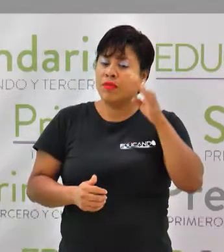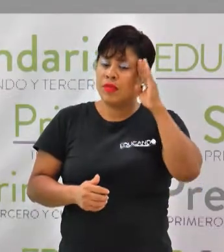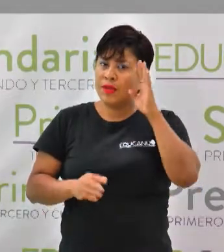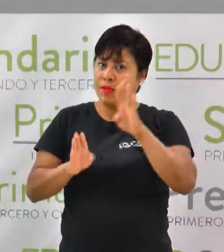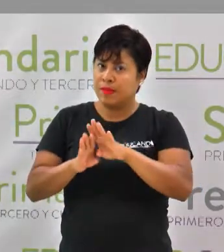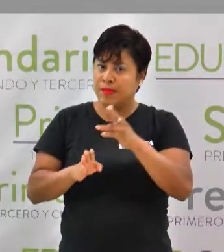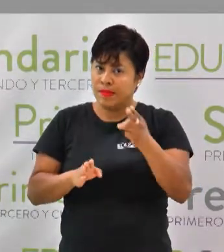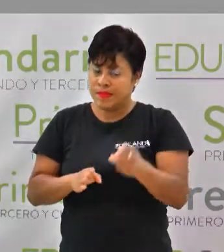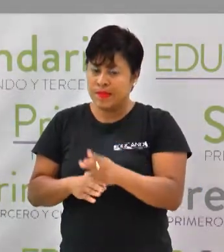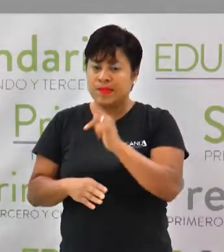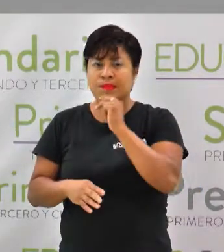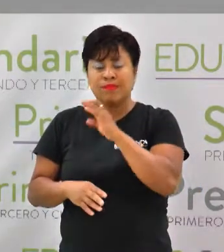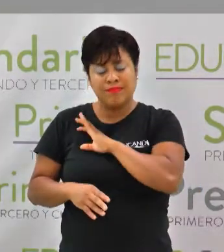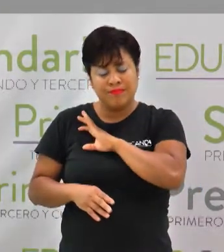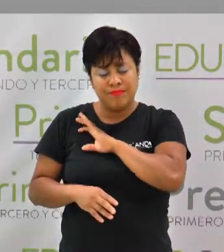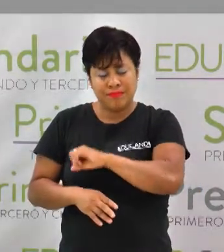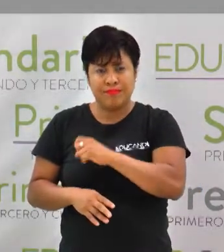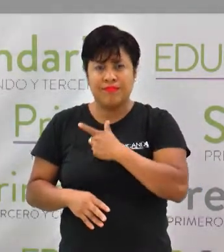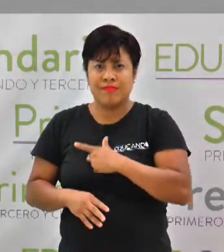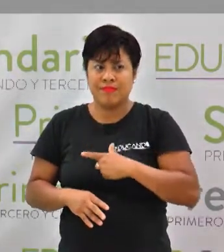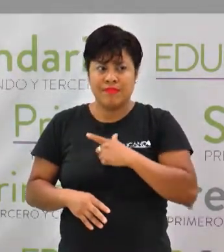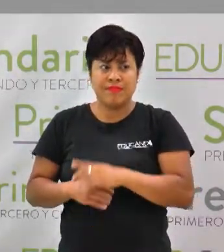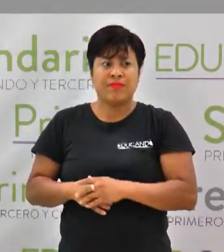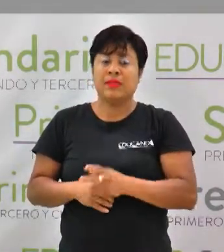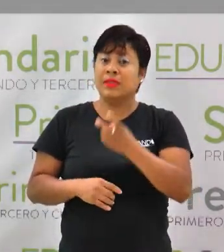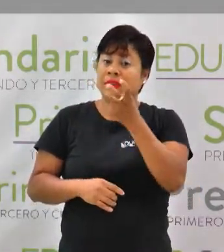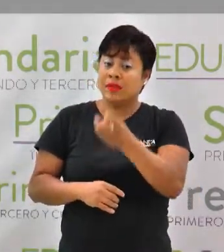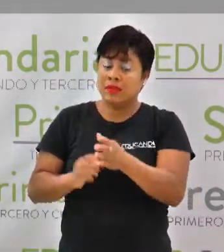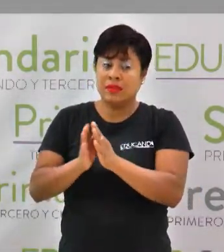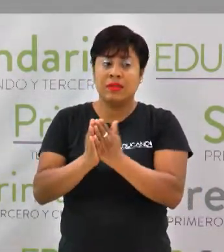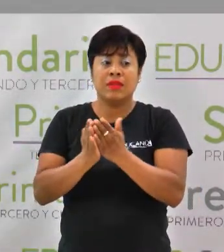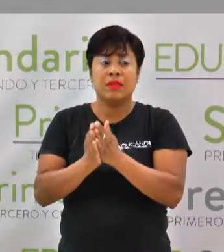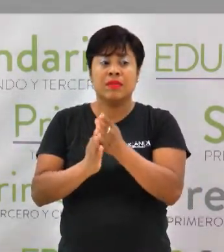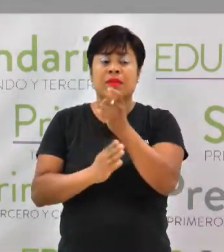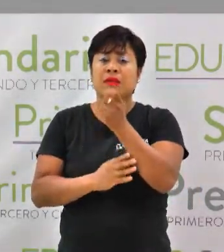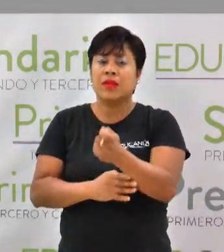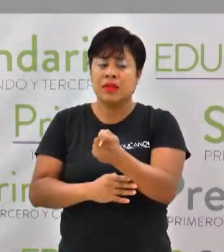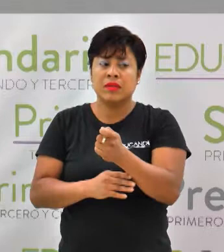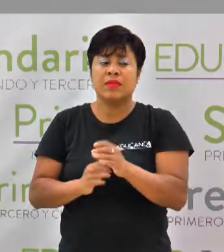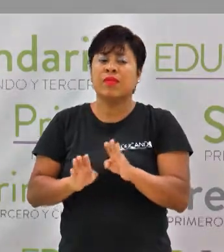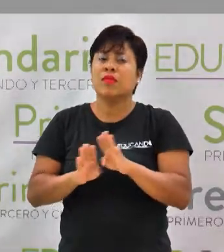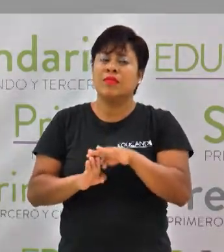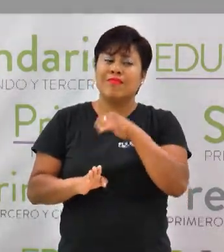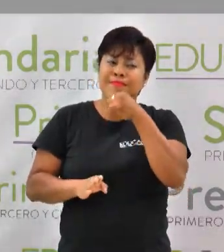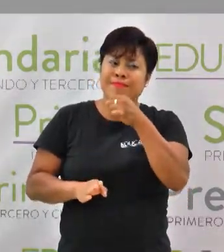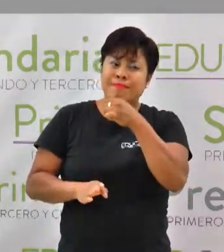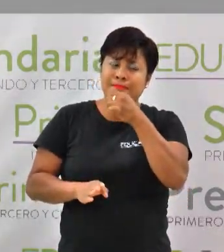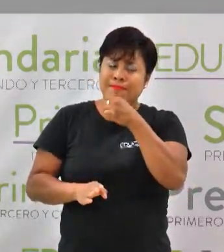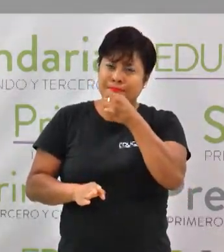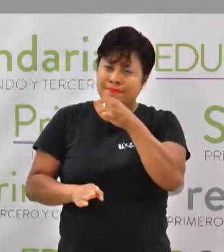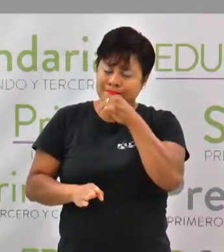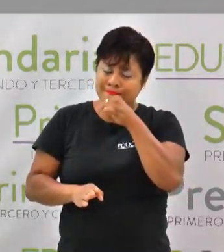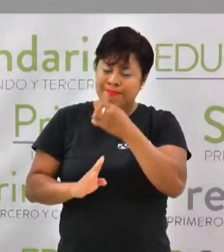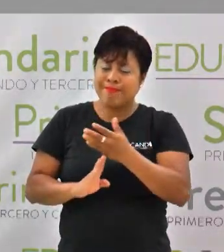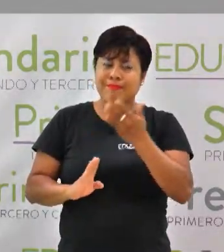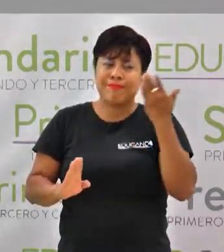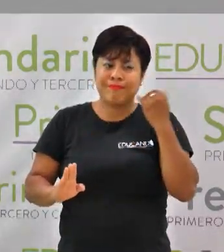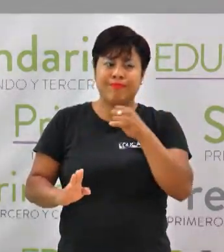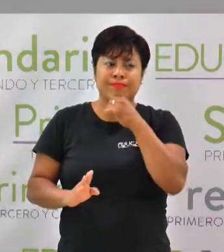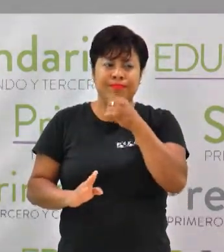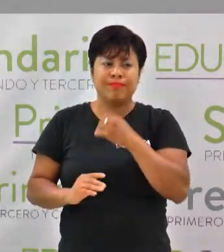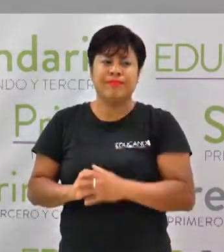Yo creo que a ustedes también les va a encantar. Este libro es un poco viejito, ¿verdad? Ya está un